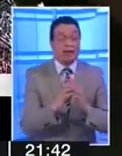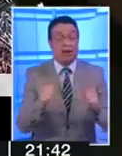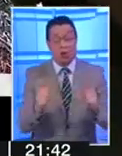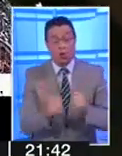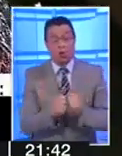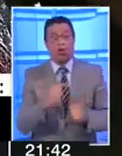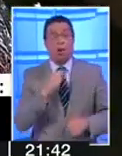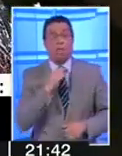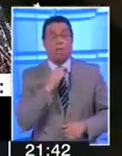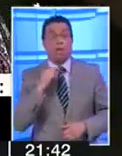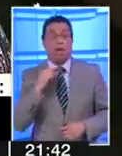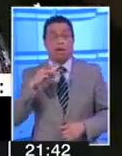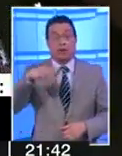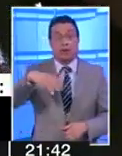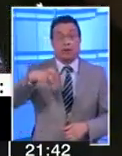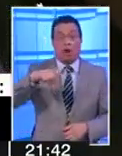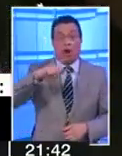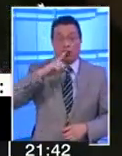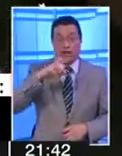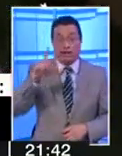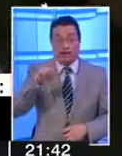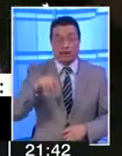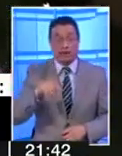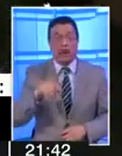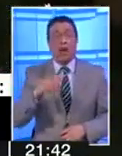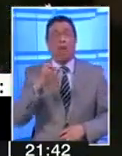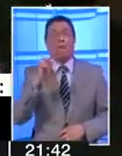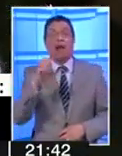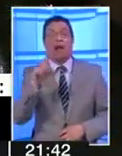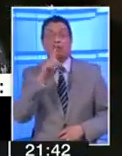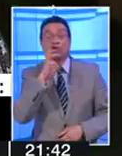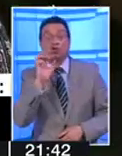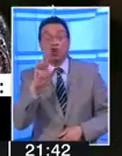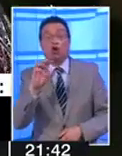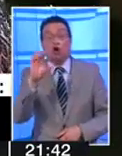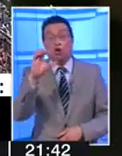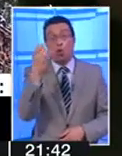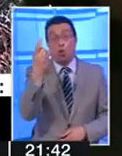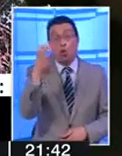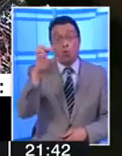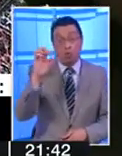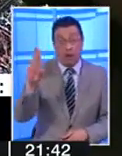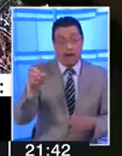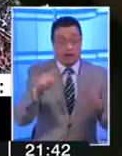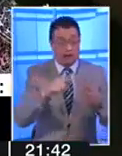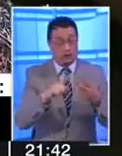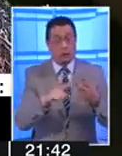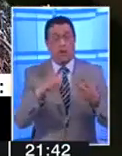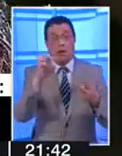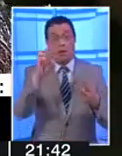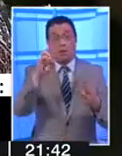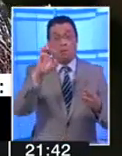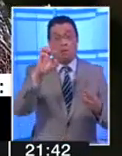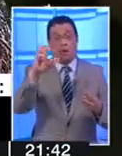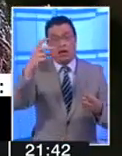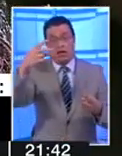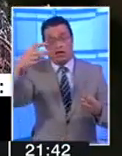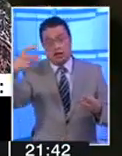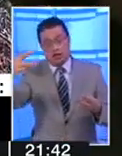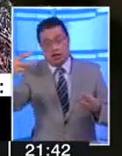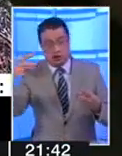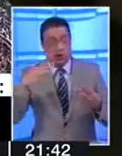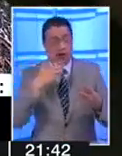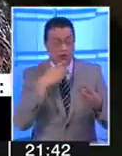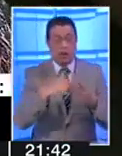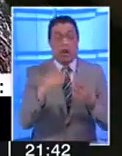padre Montes, con el pastor Cooper, con Precht, etcétera, la